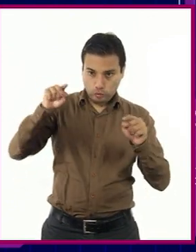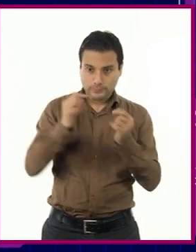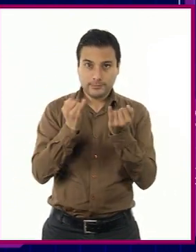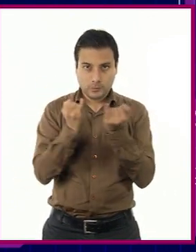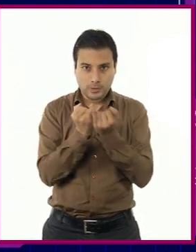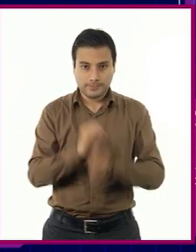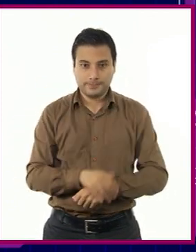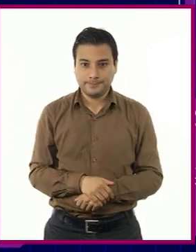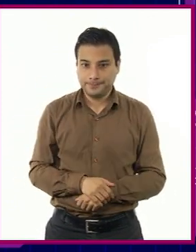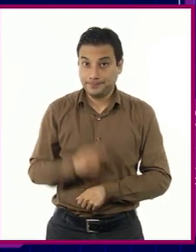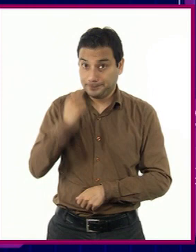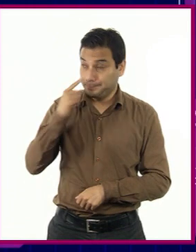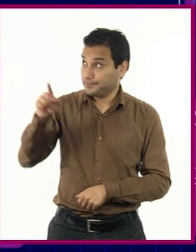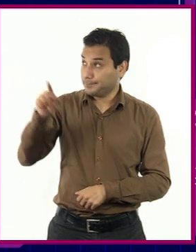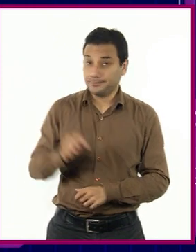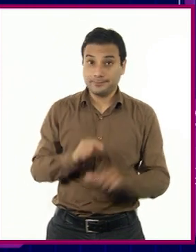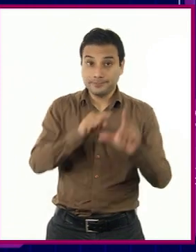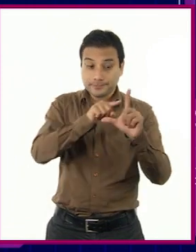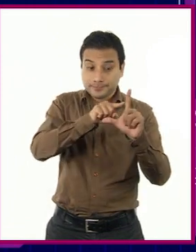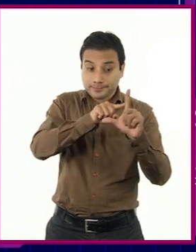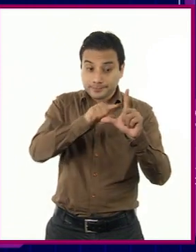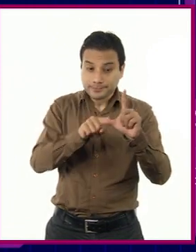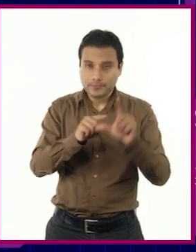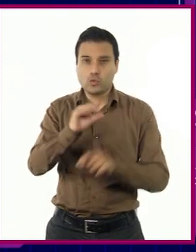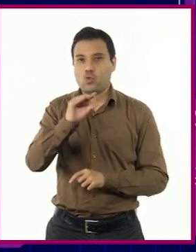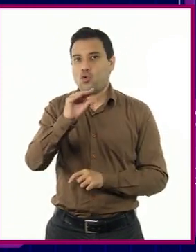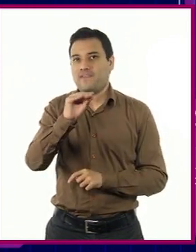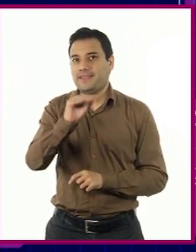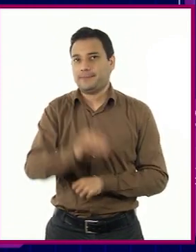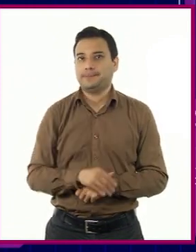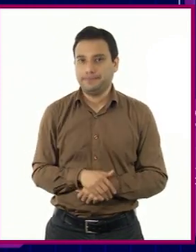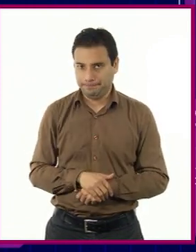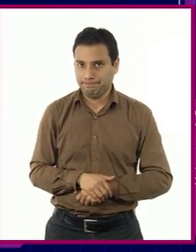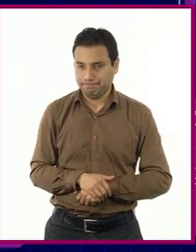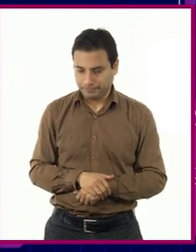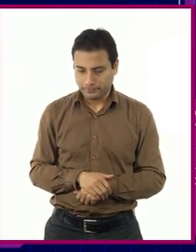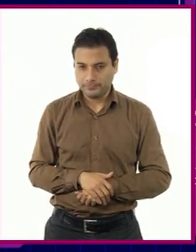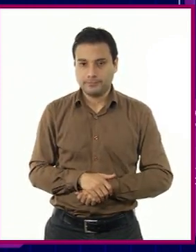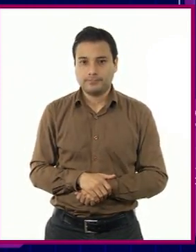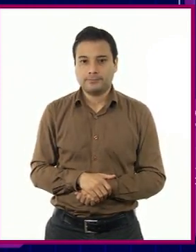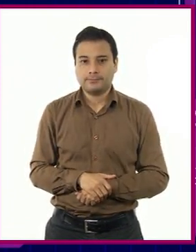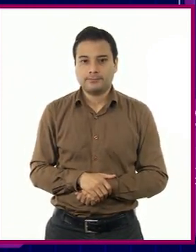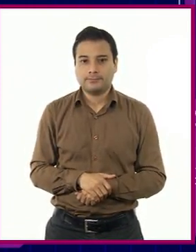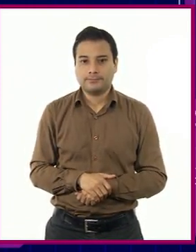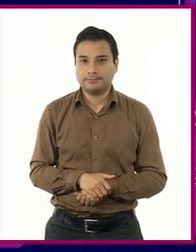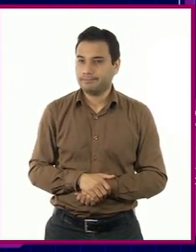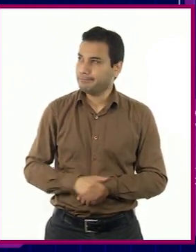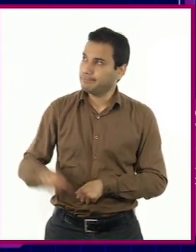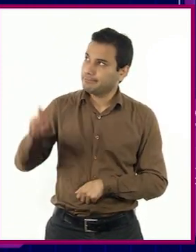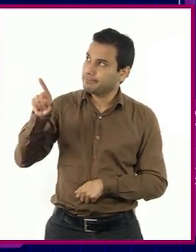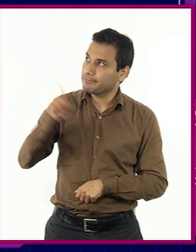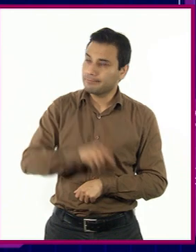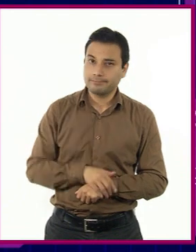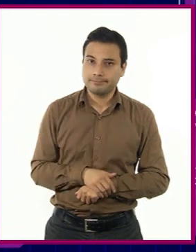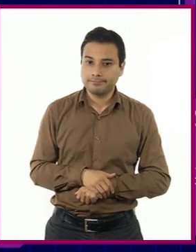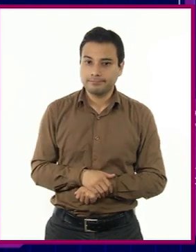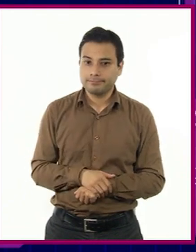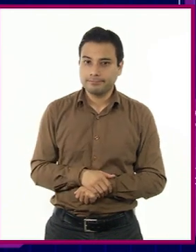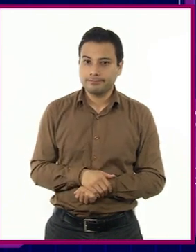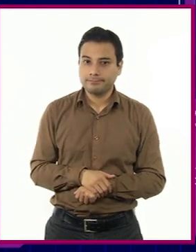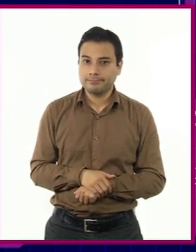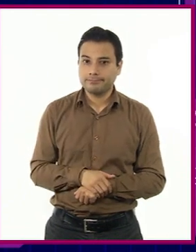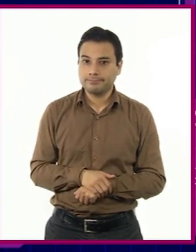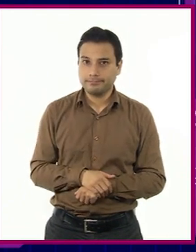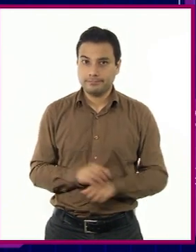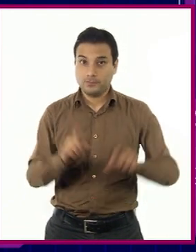que el cuadrado, también son rectos, es decir, miden 90 grados. El romboide tiene 2